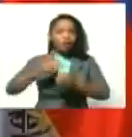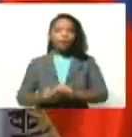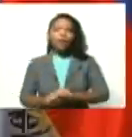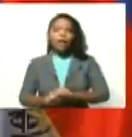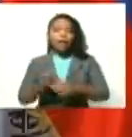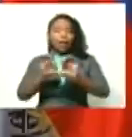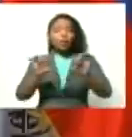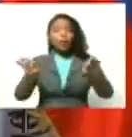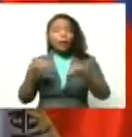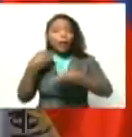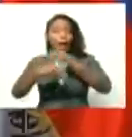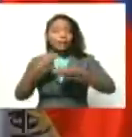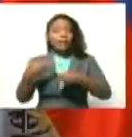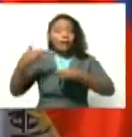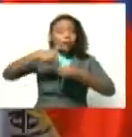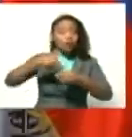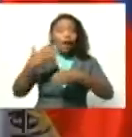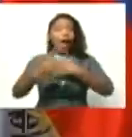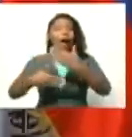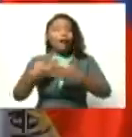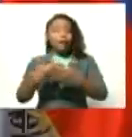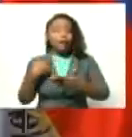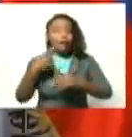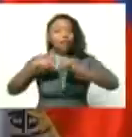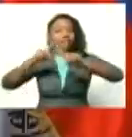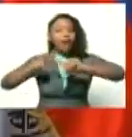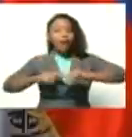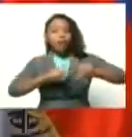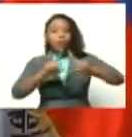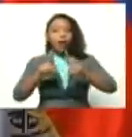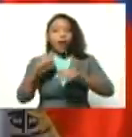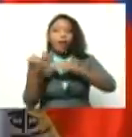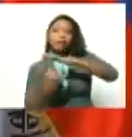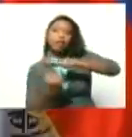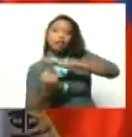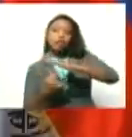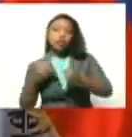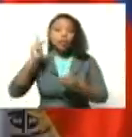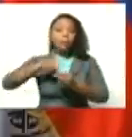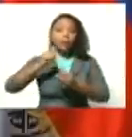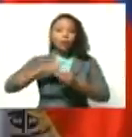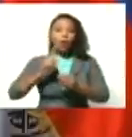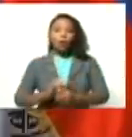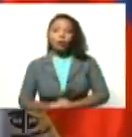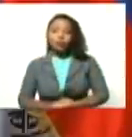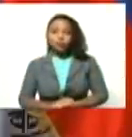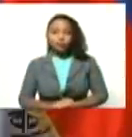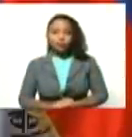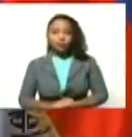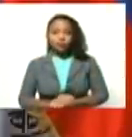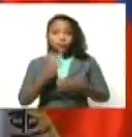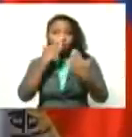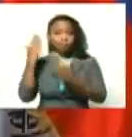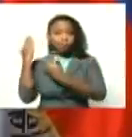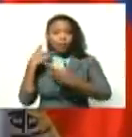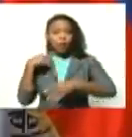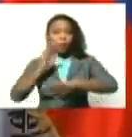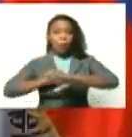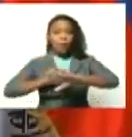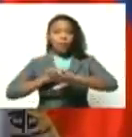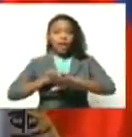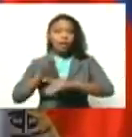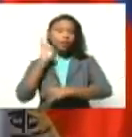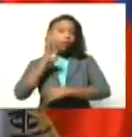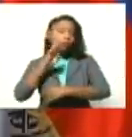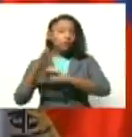tuberías que transportan la gasolina entre distintas instalaciones de PDVSA. Vean cómo va mutando el delito,